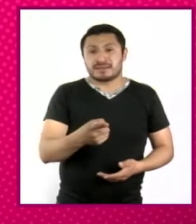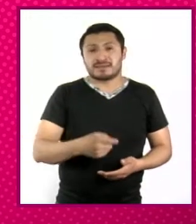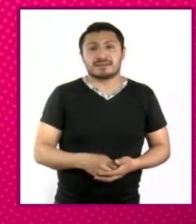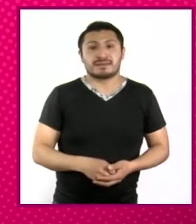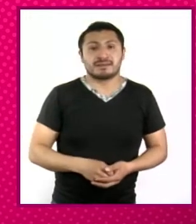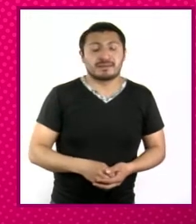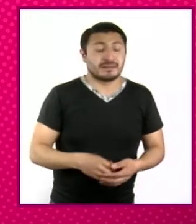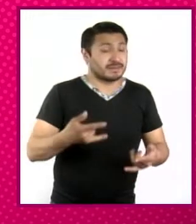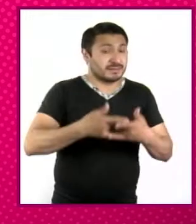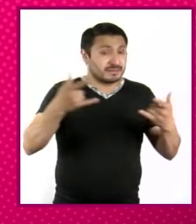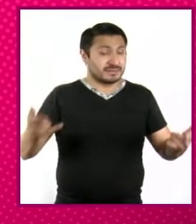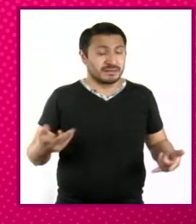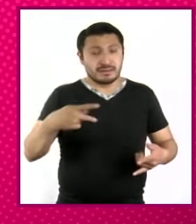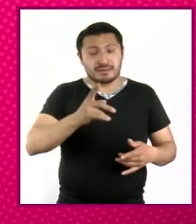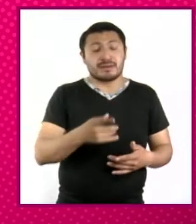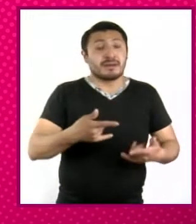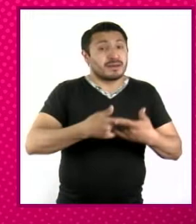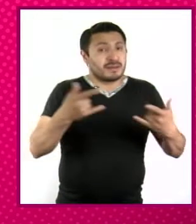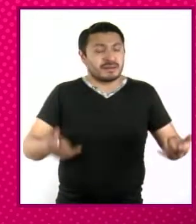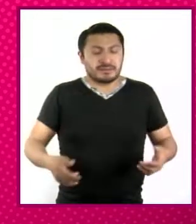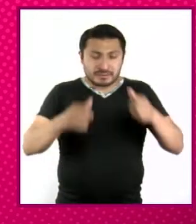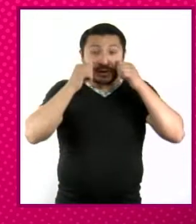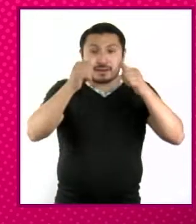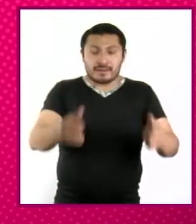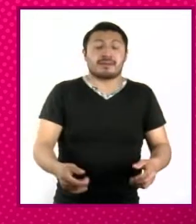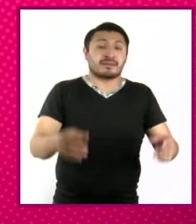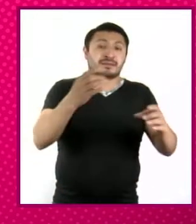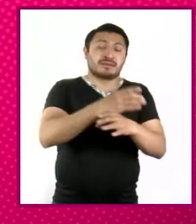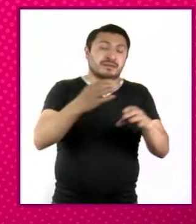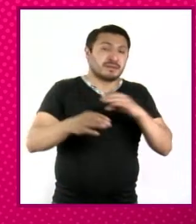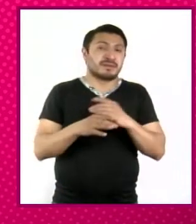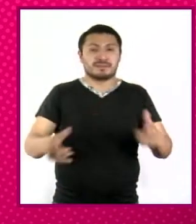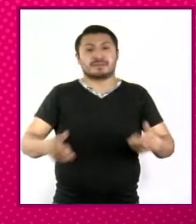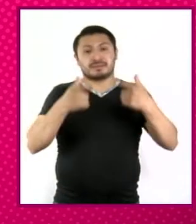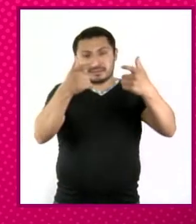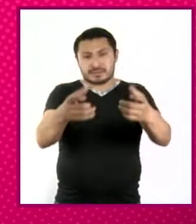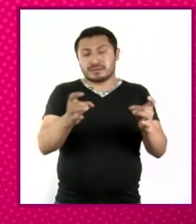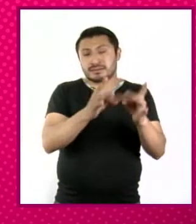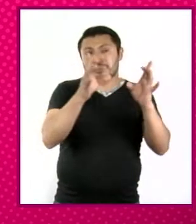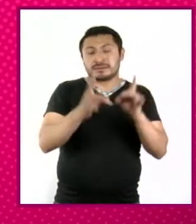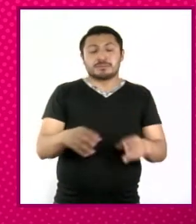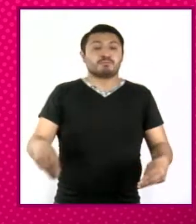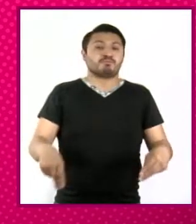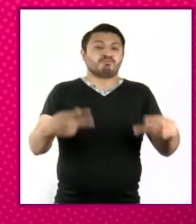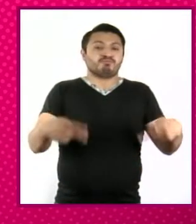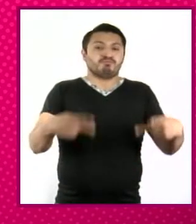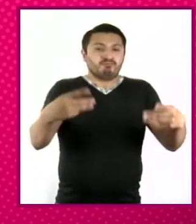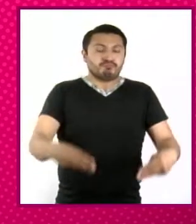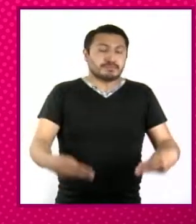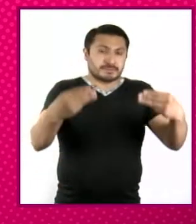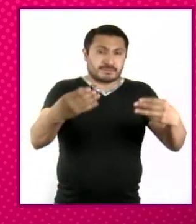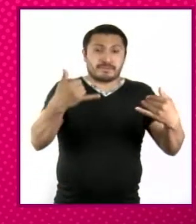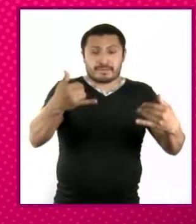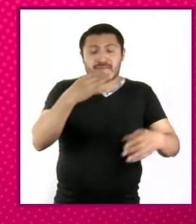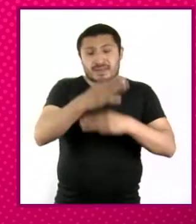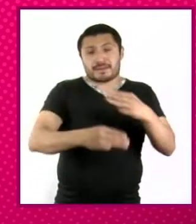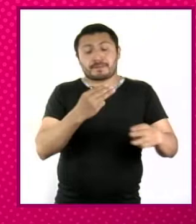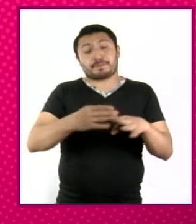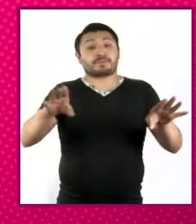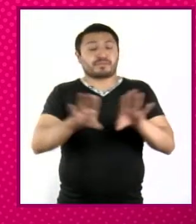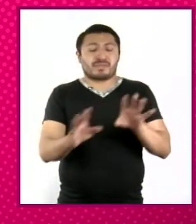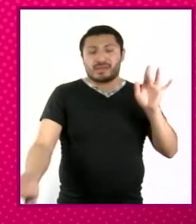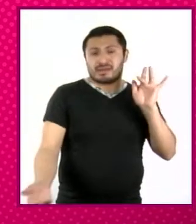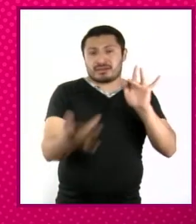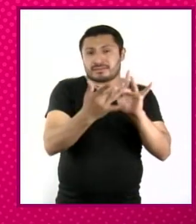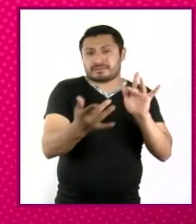historia global, pero de entrada la historia global atiende a ciertos fenómenos económicos, ciertos fenómenos comerciales y cómo el mundo ha llegado a